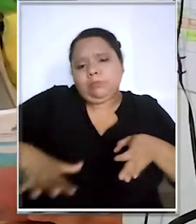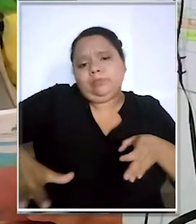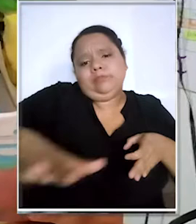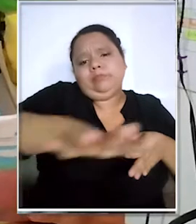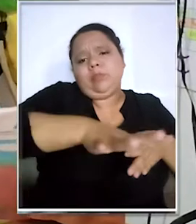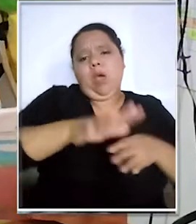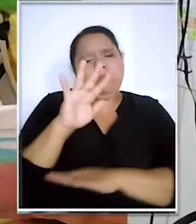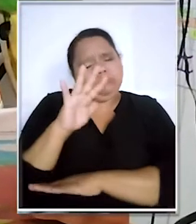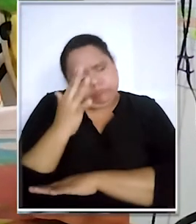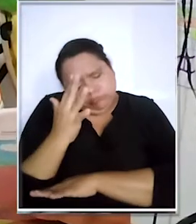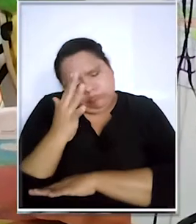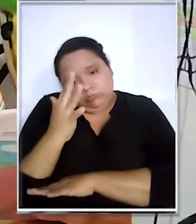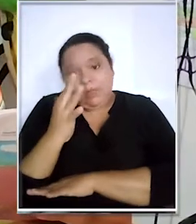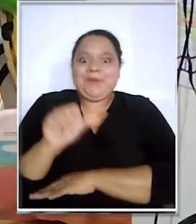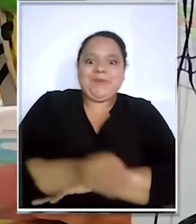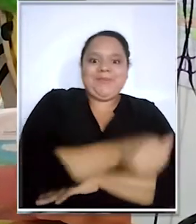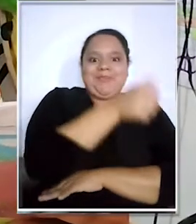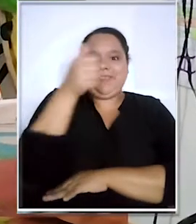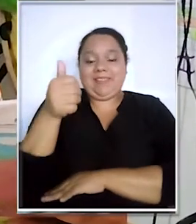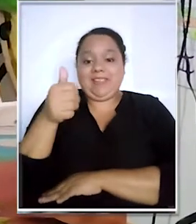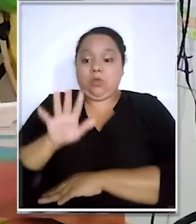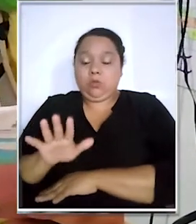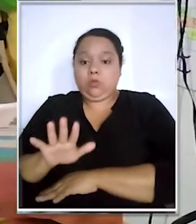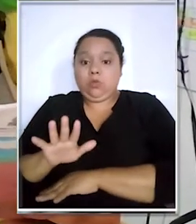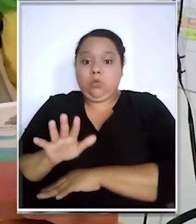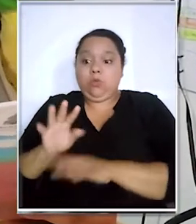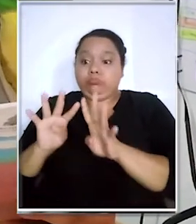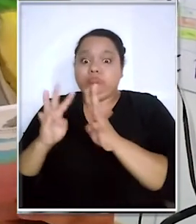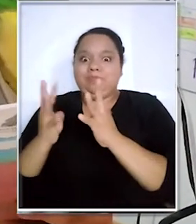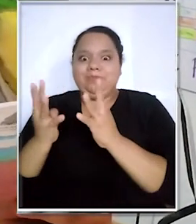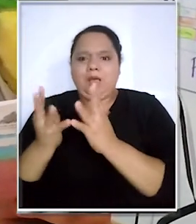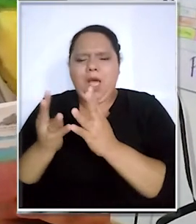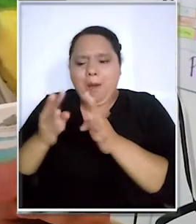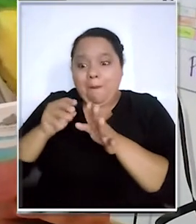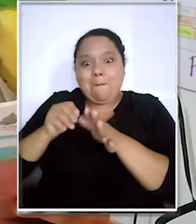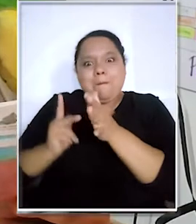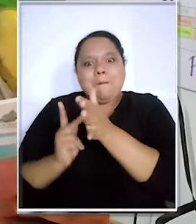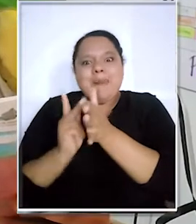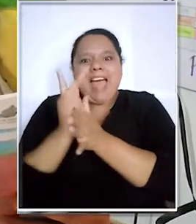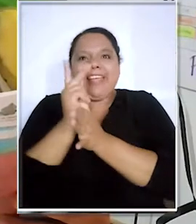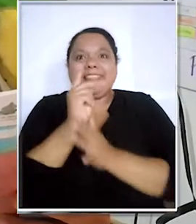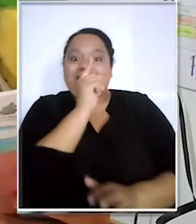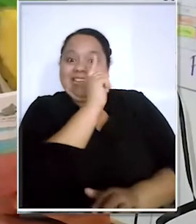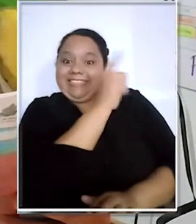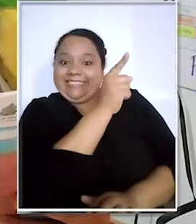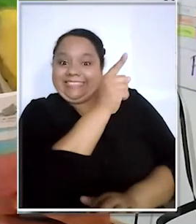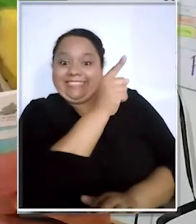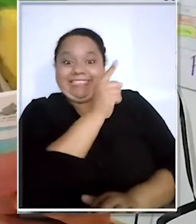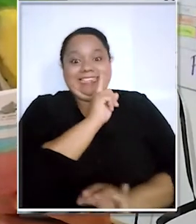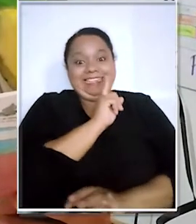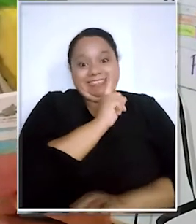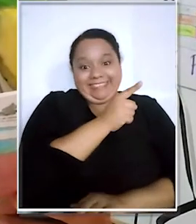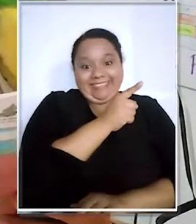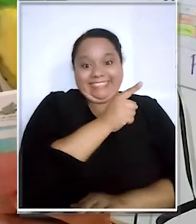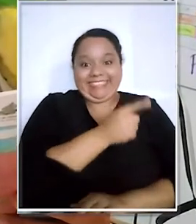del bosque. Dice Ricardo que en las áreas de su tribu hay plantas de suyate, o sea,